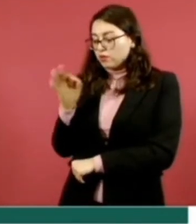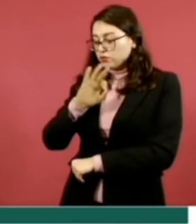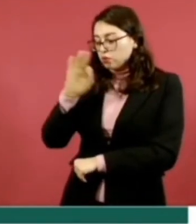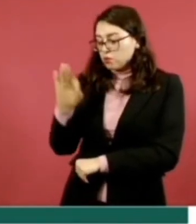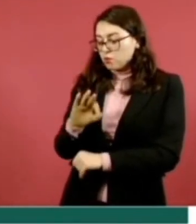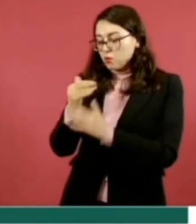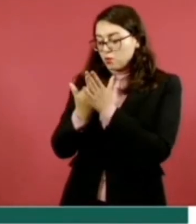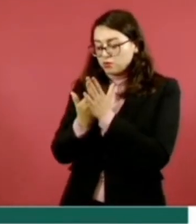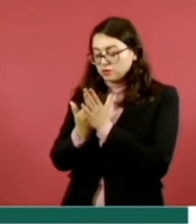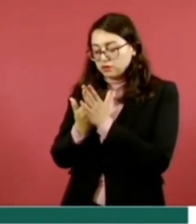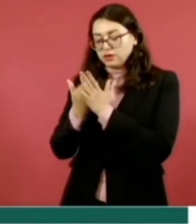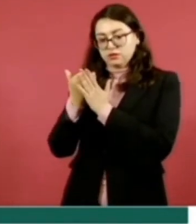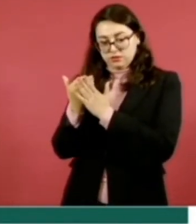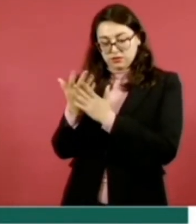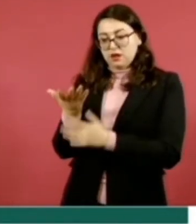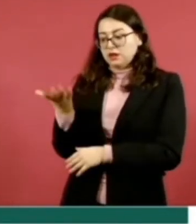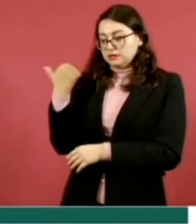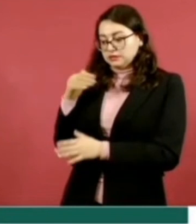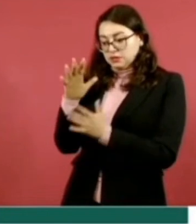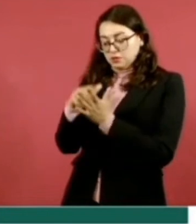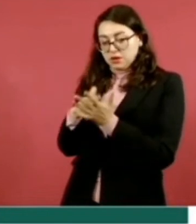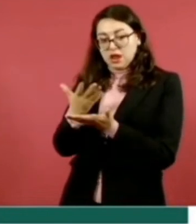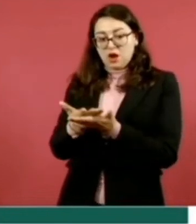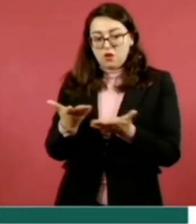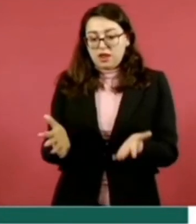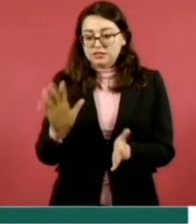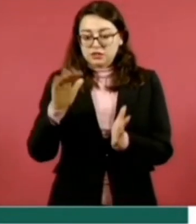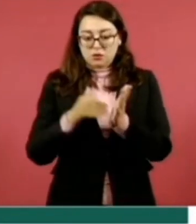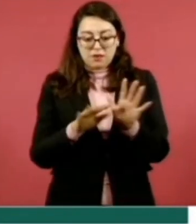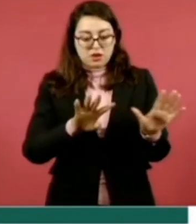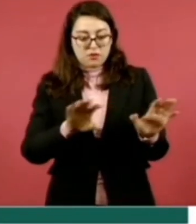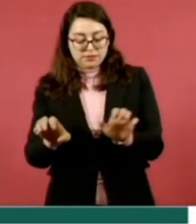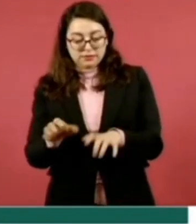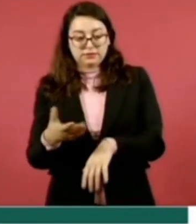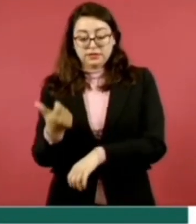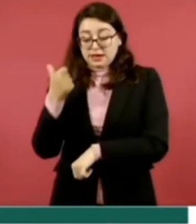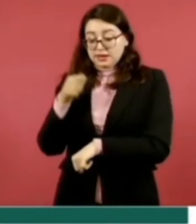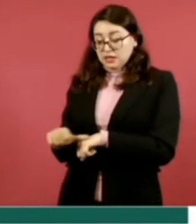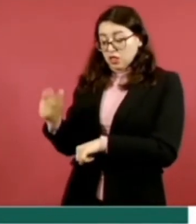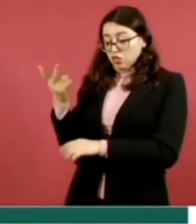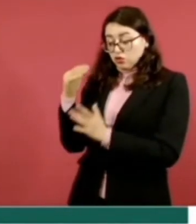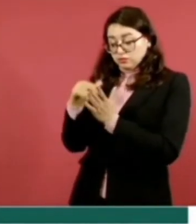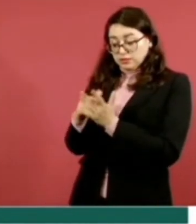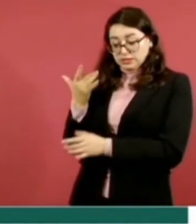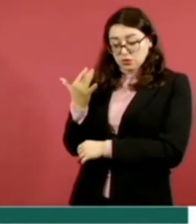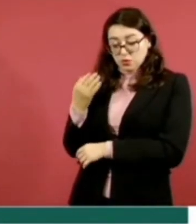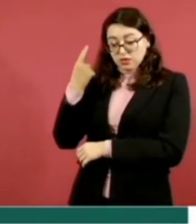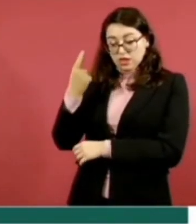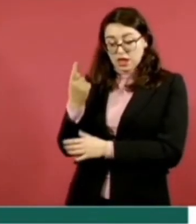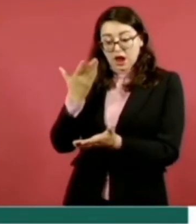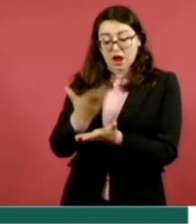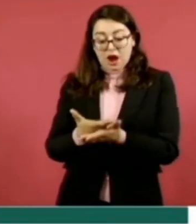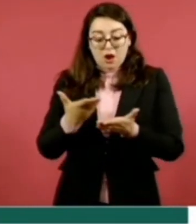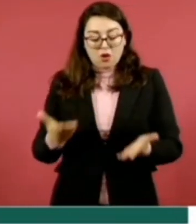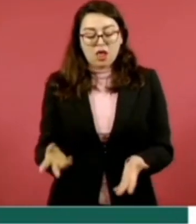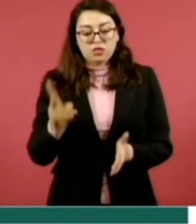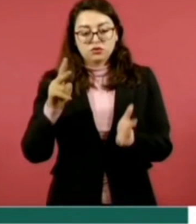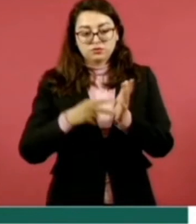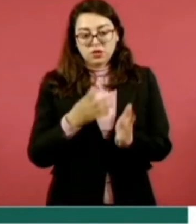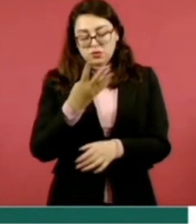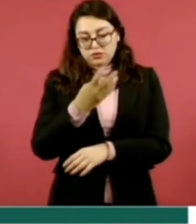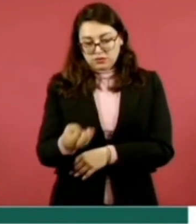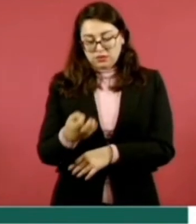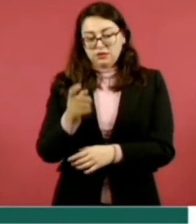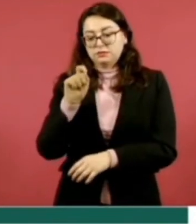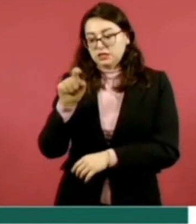de 5.600 a 5.900, y las cirugías de 2.051 a 2.482 cirugías, es decir, un crecimiento